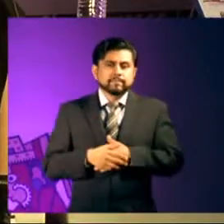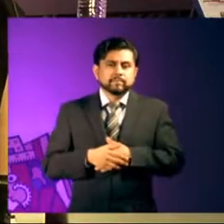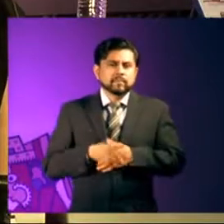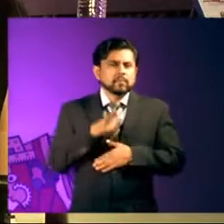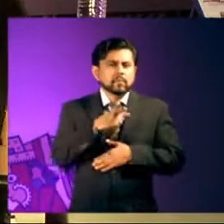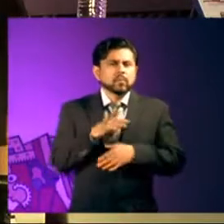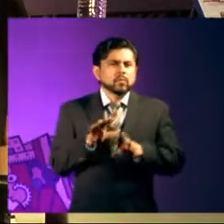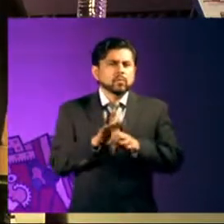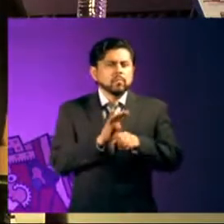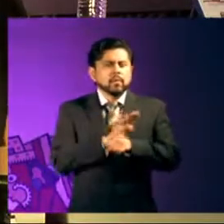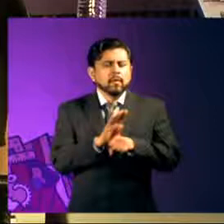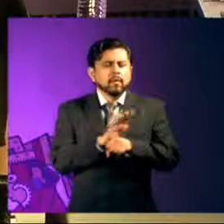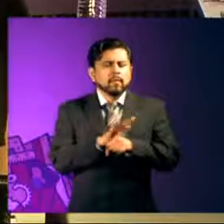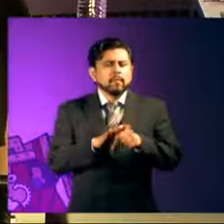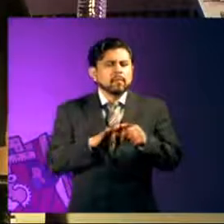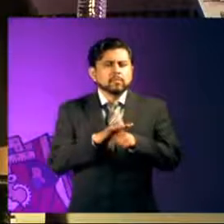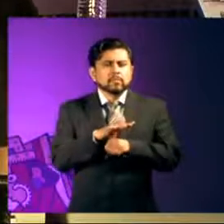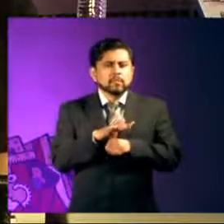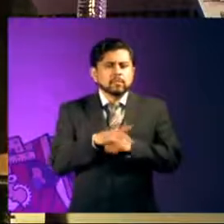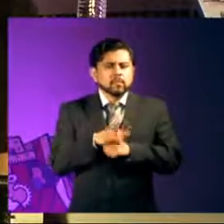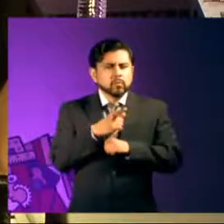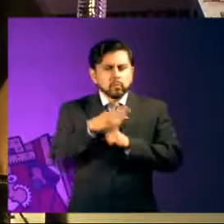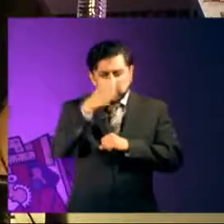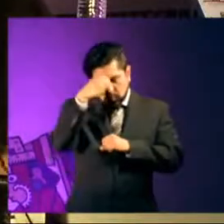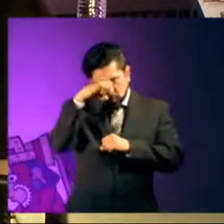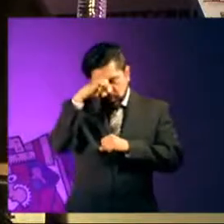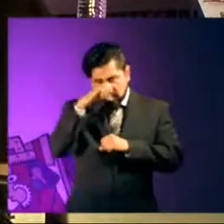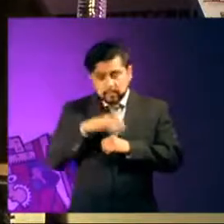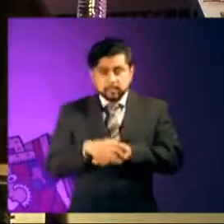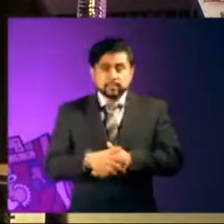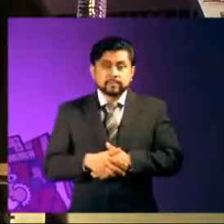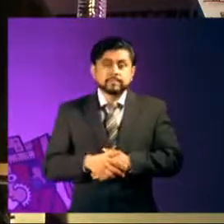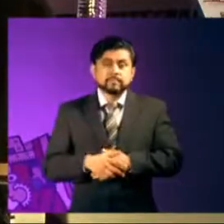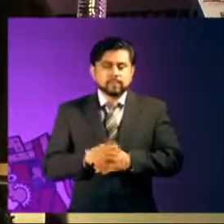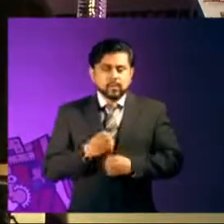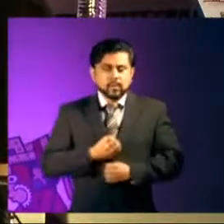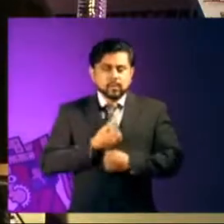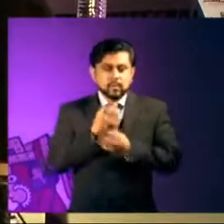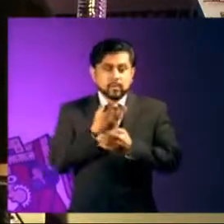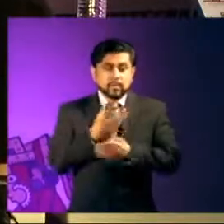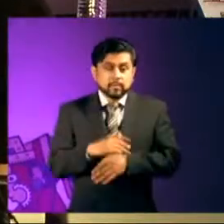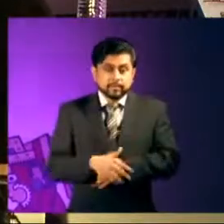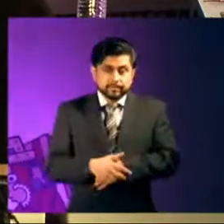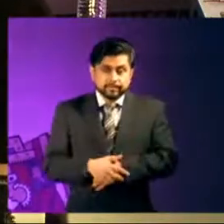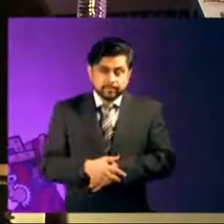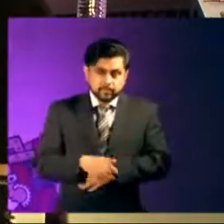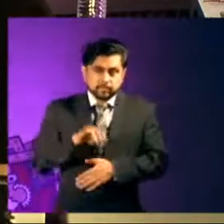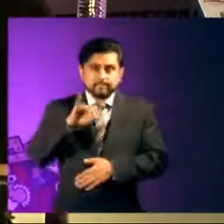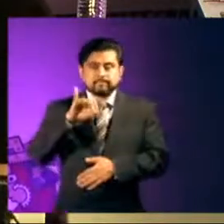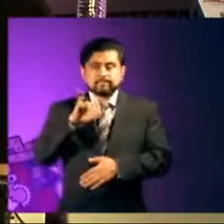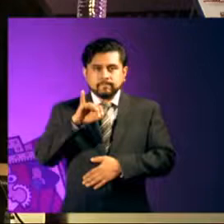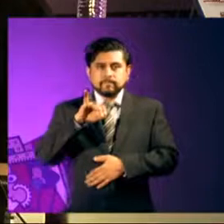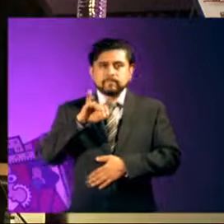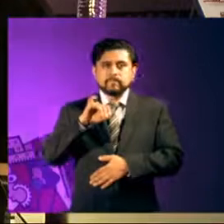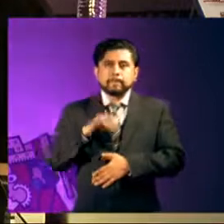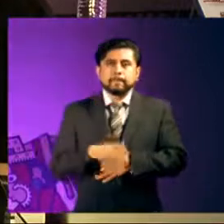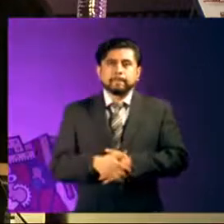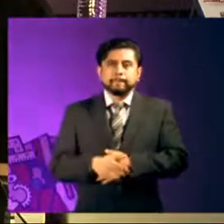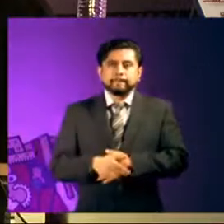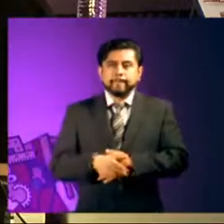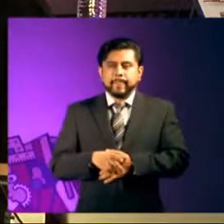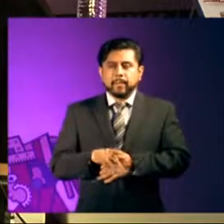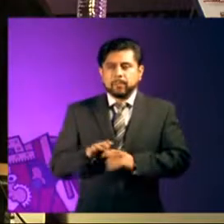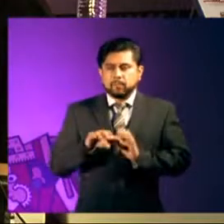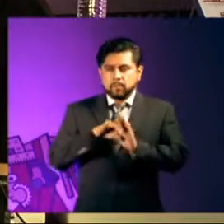ganancias hay en esa poética ya hablando específicamente de la poética si efectivamente la si tú